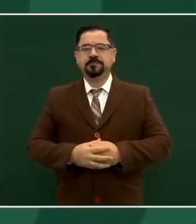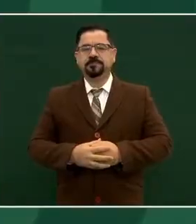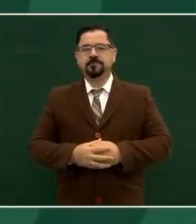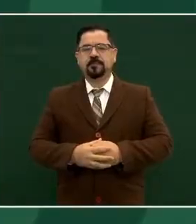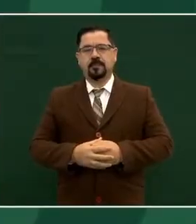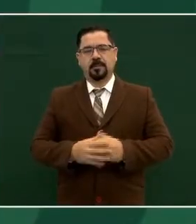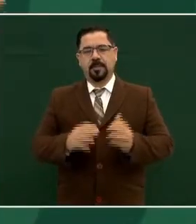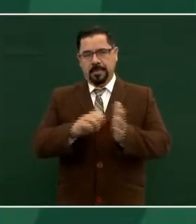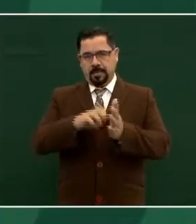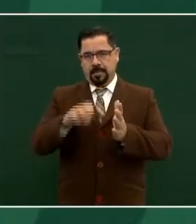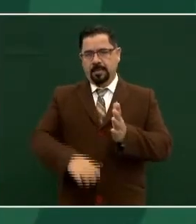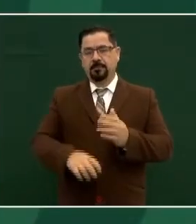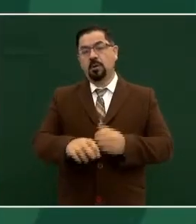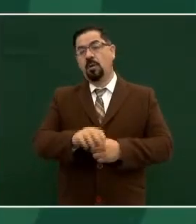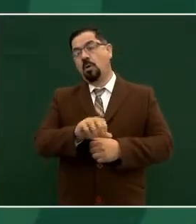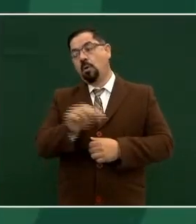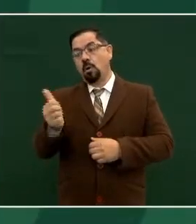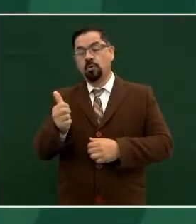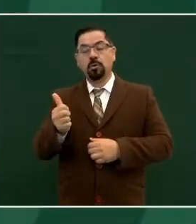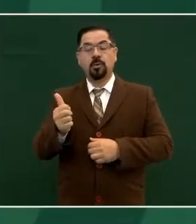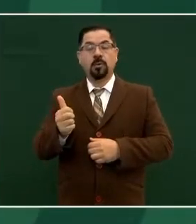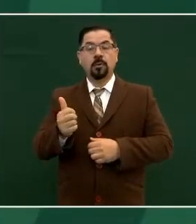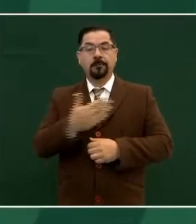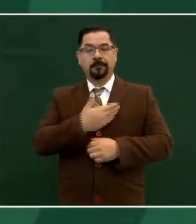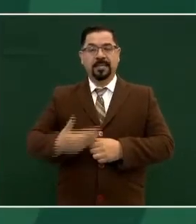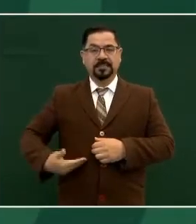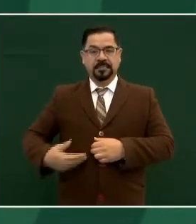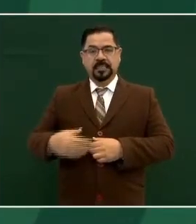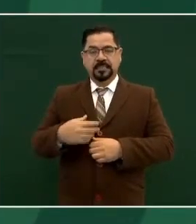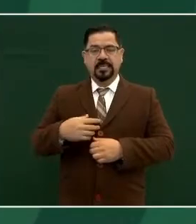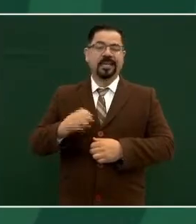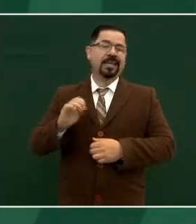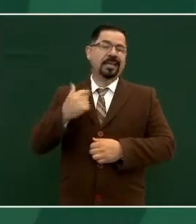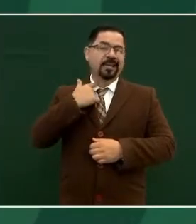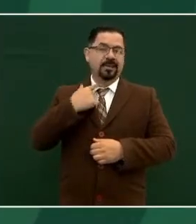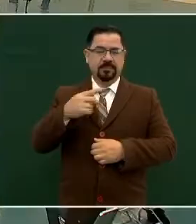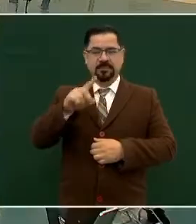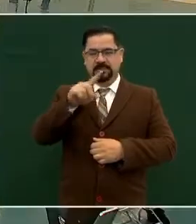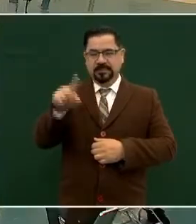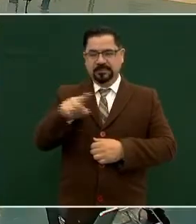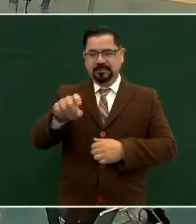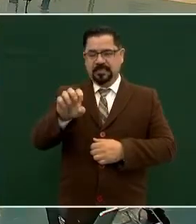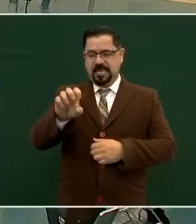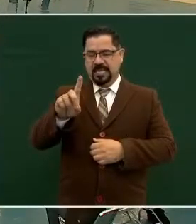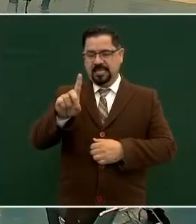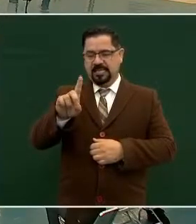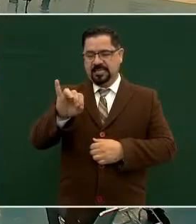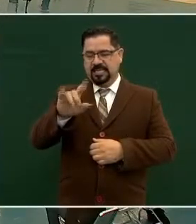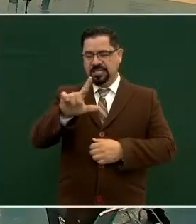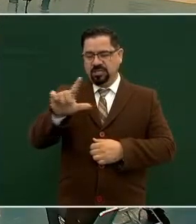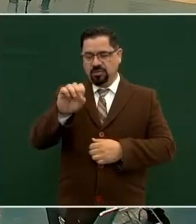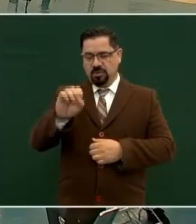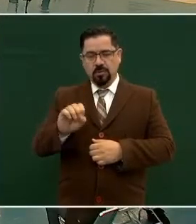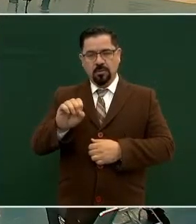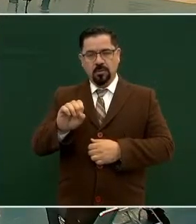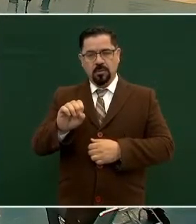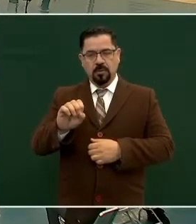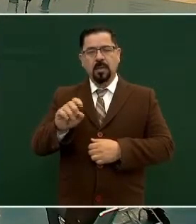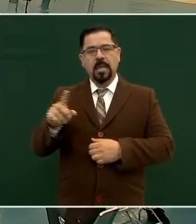Bueno, el caso del expresidente Zedillo, vende los ferrocarriles nacionales,